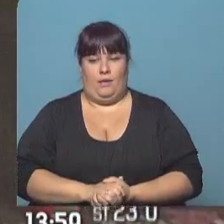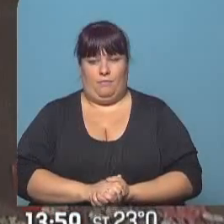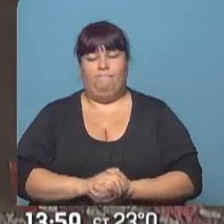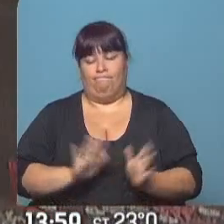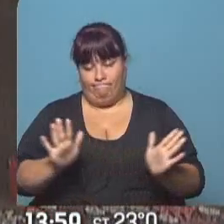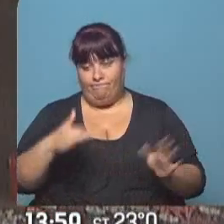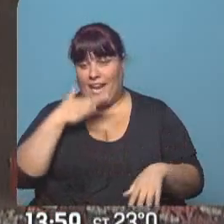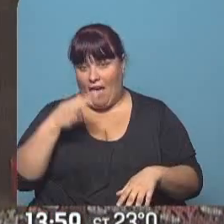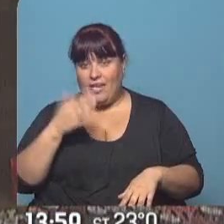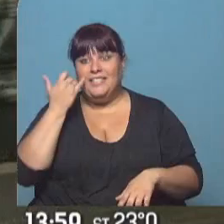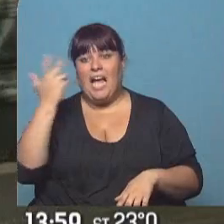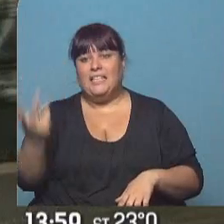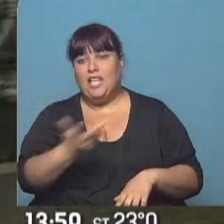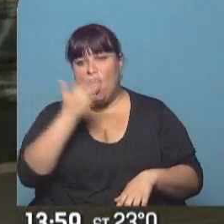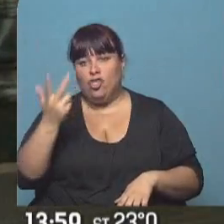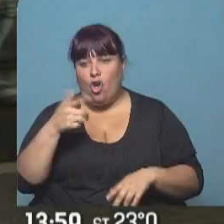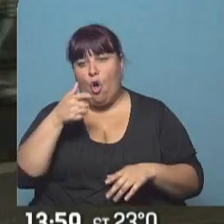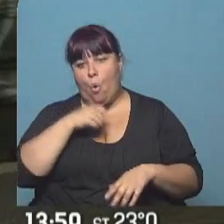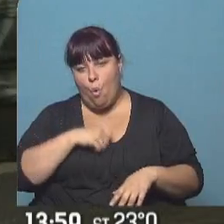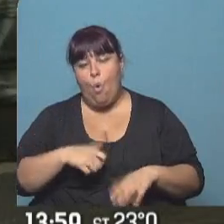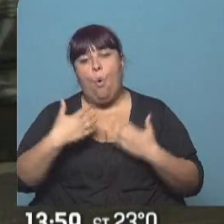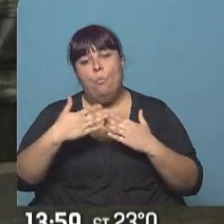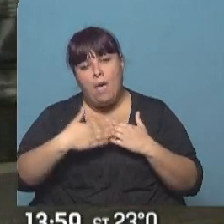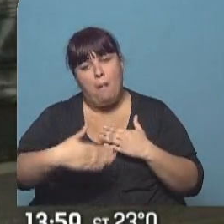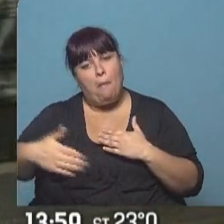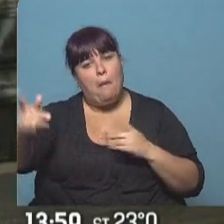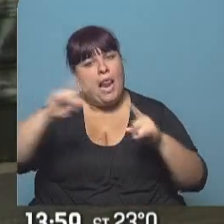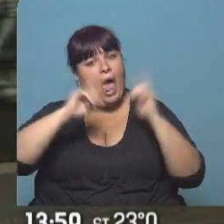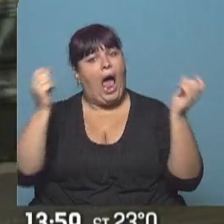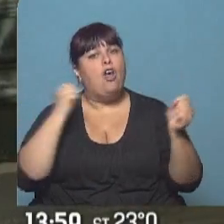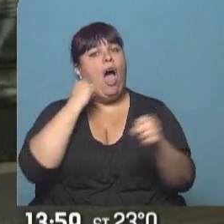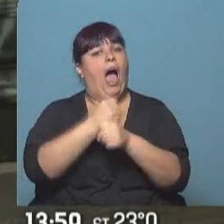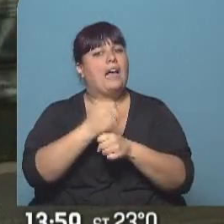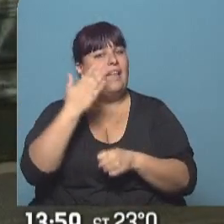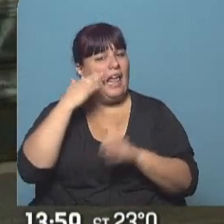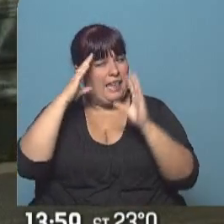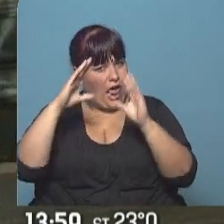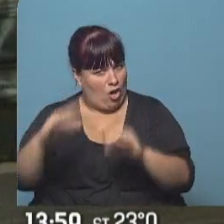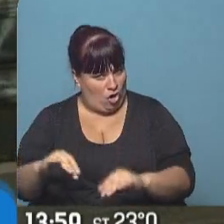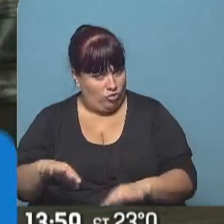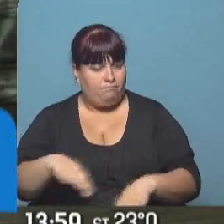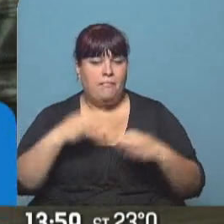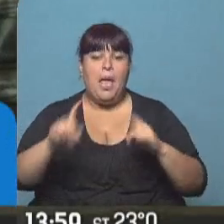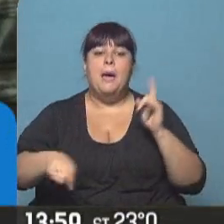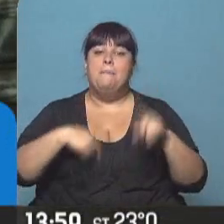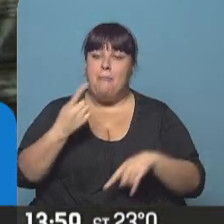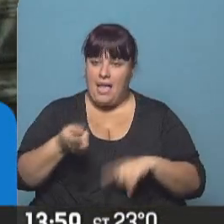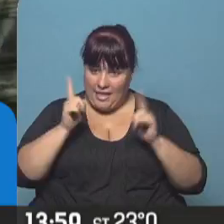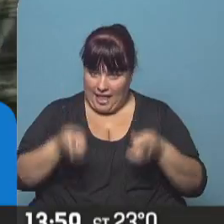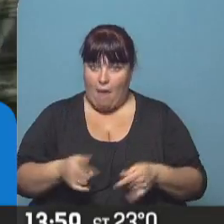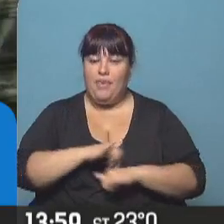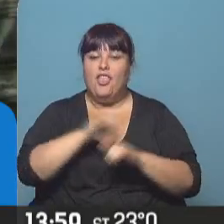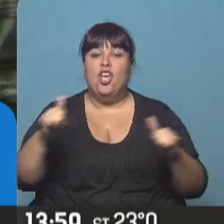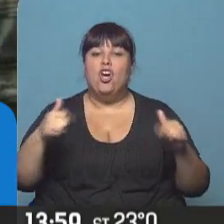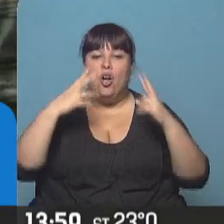Lo cierto, Pablo, que ya lleva 3 horas este procedimiento que se puede prolongar, inclusive hasta las primeras horas de la tarde-noche. Lo cierto es que mañana también anunciaron los